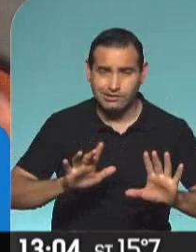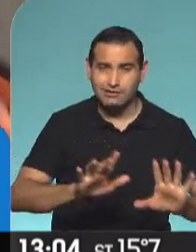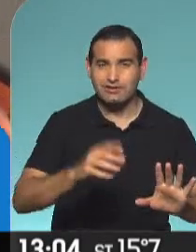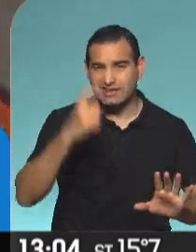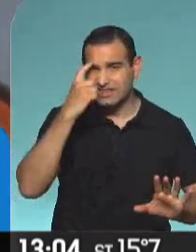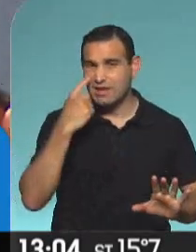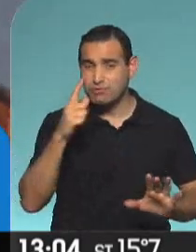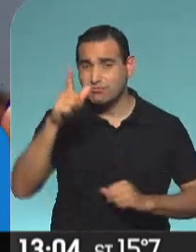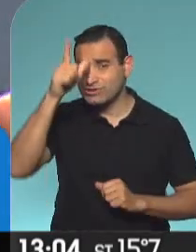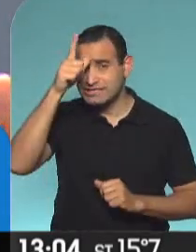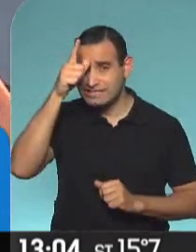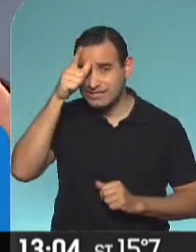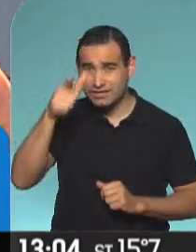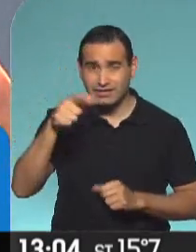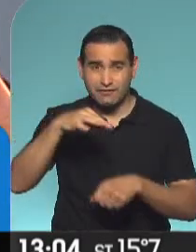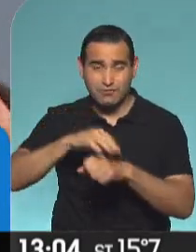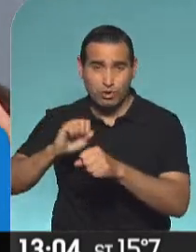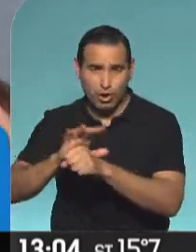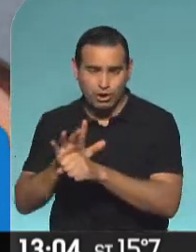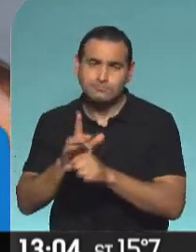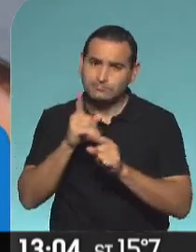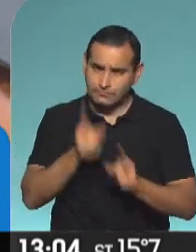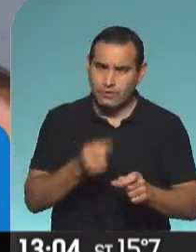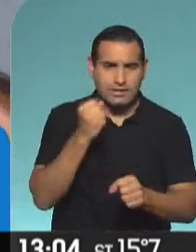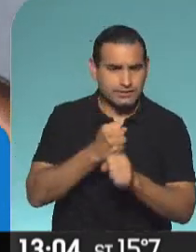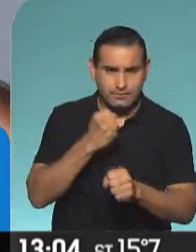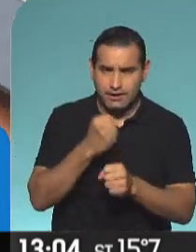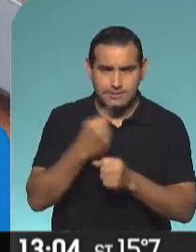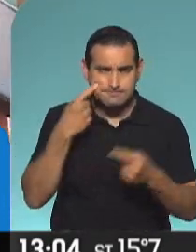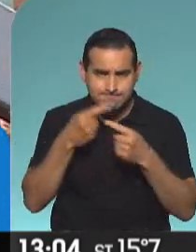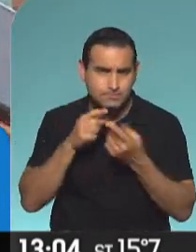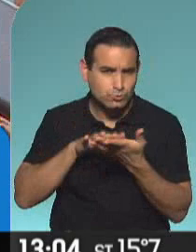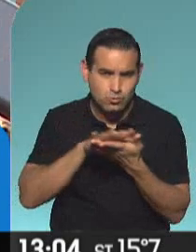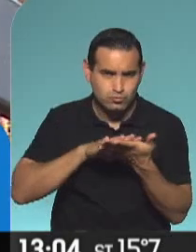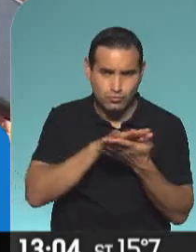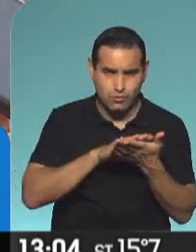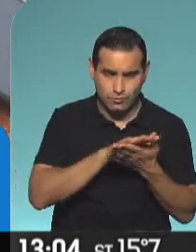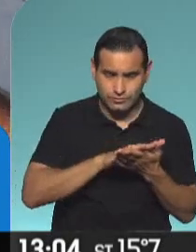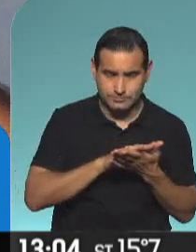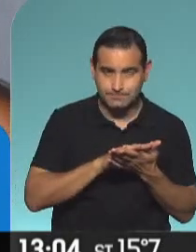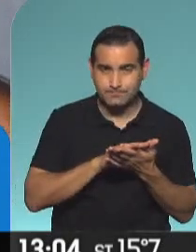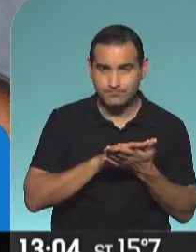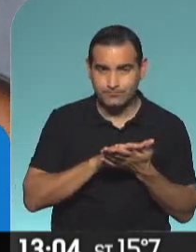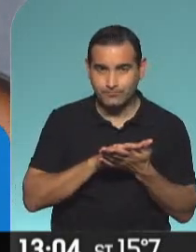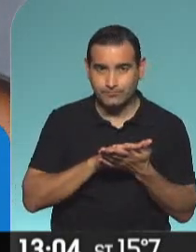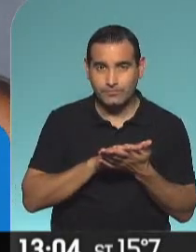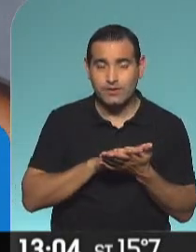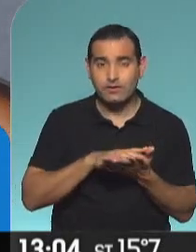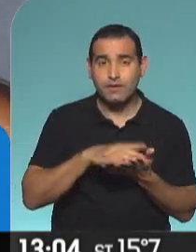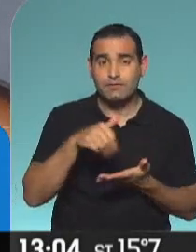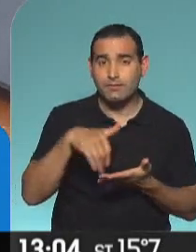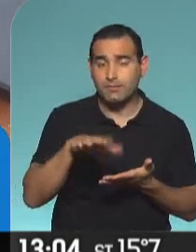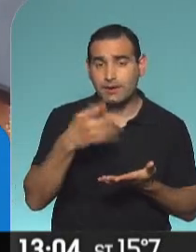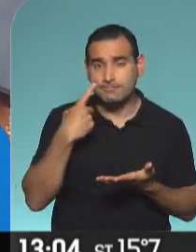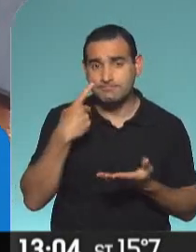10.000 policías con COVID, pero igual estamos trabajando para dar soluciones. Vamos a generar un